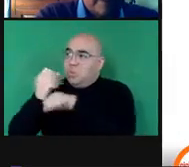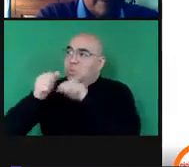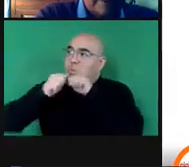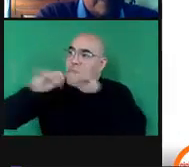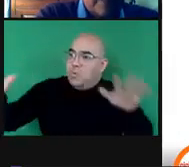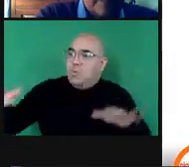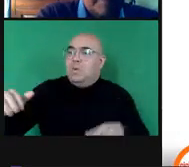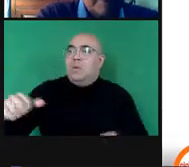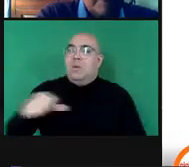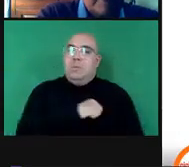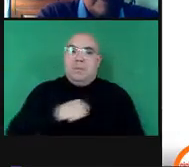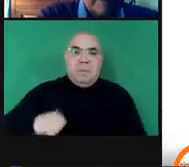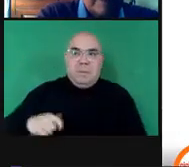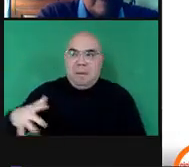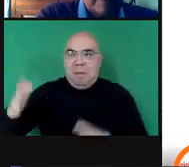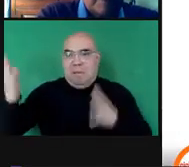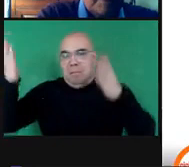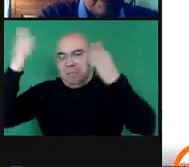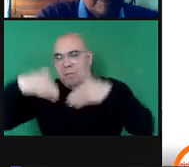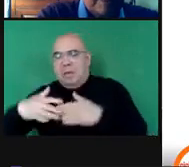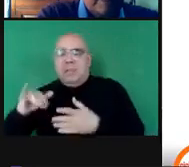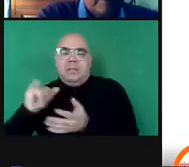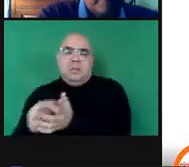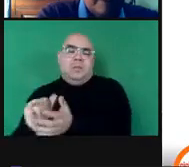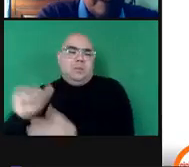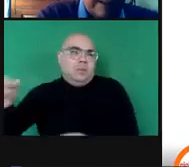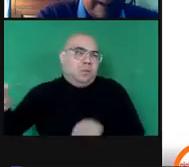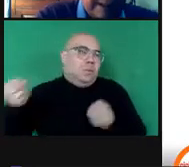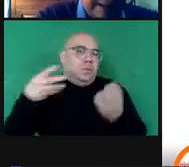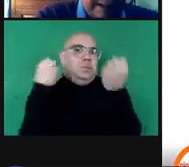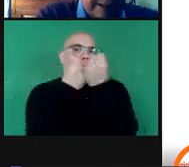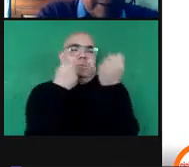incluso realizado por la previa autorización de los propietarios del inmueble,